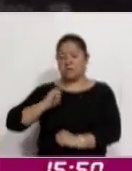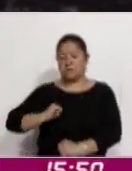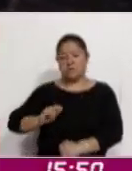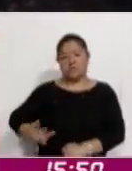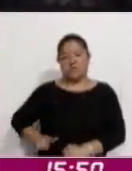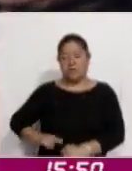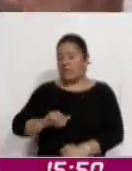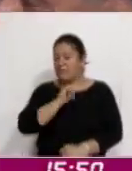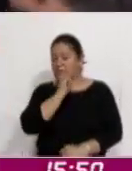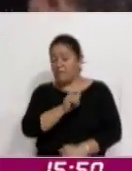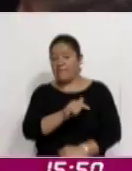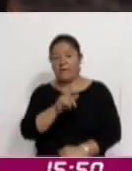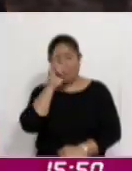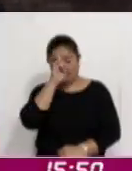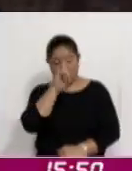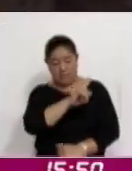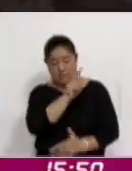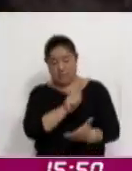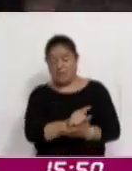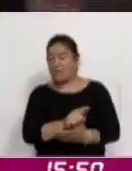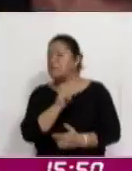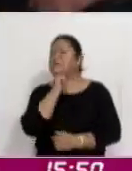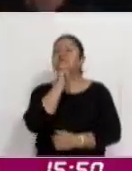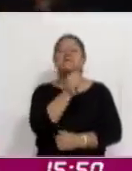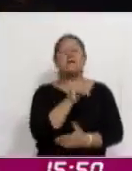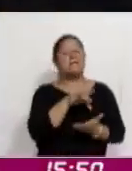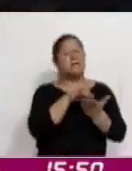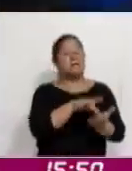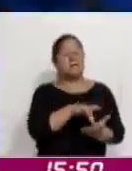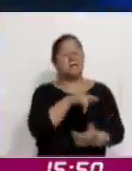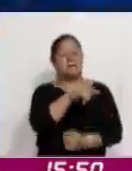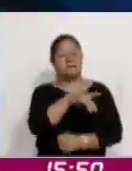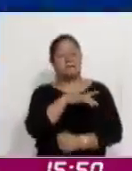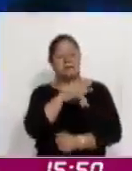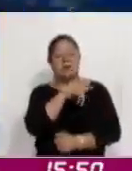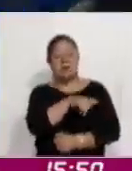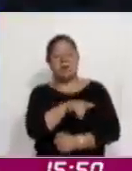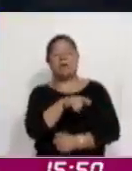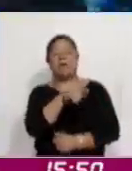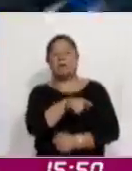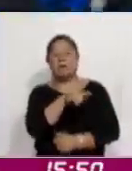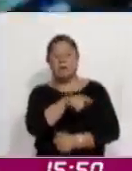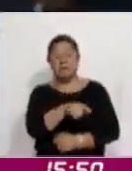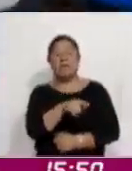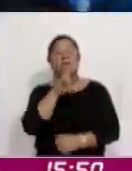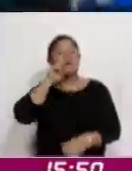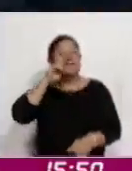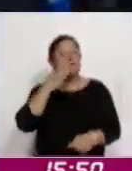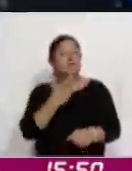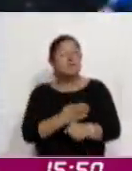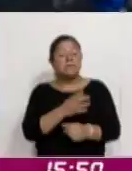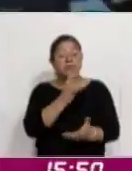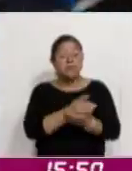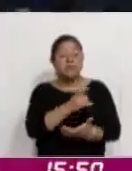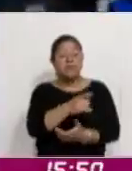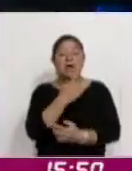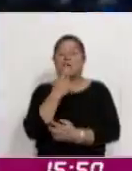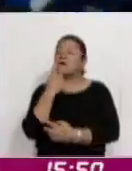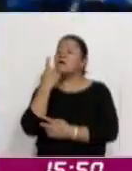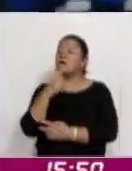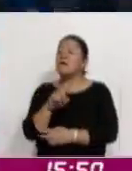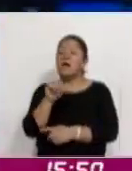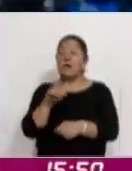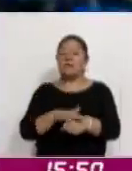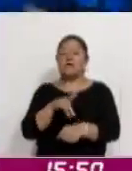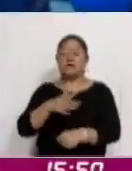públicos, asesorías legales y las costas del proceso por considerarla autora penalmente responsable del delito de